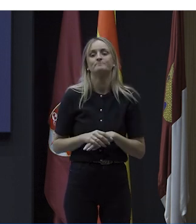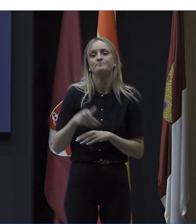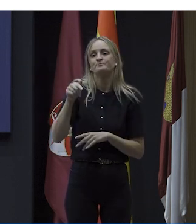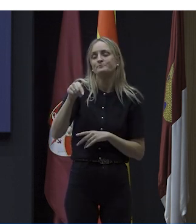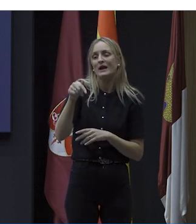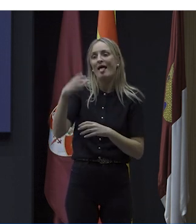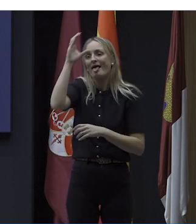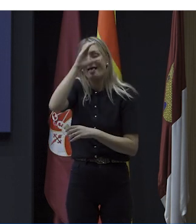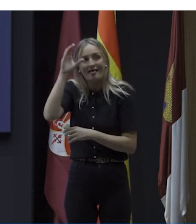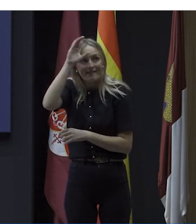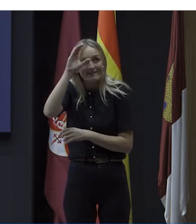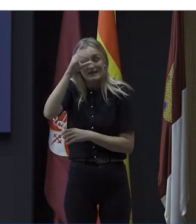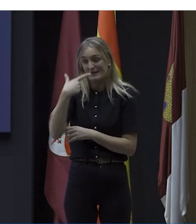incidencia cardiovascular y que no había tratamientos, ¿vale?